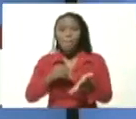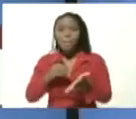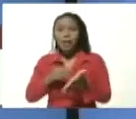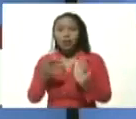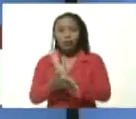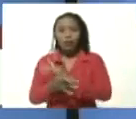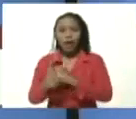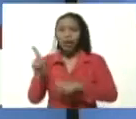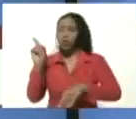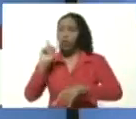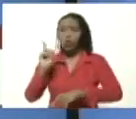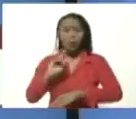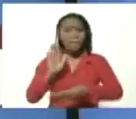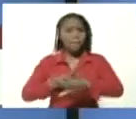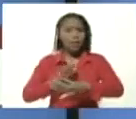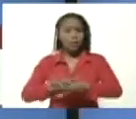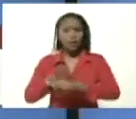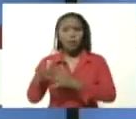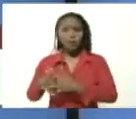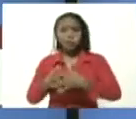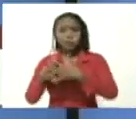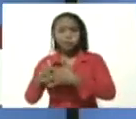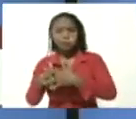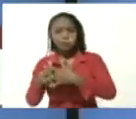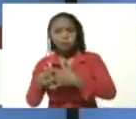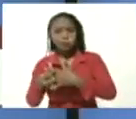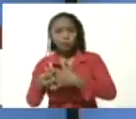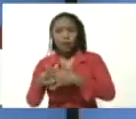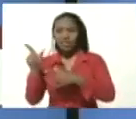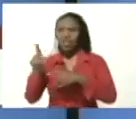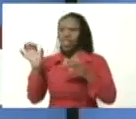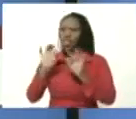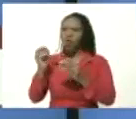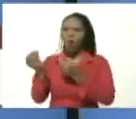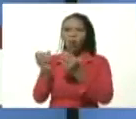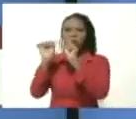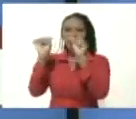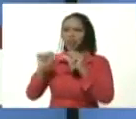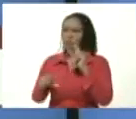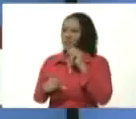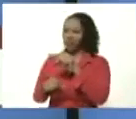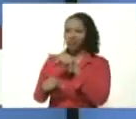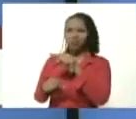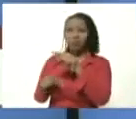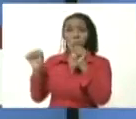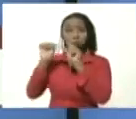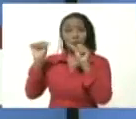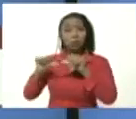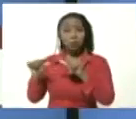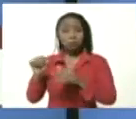Eso no ocurre en Estados Unidos, que nadie sabe cómo es el sistema, pero ese es su sistema, pues.